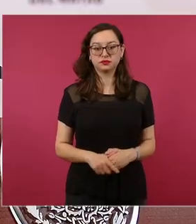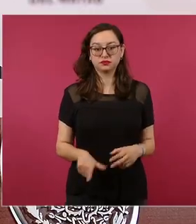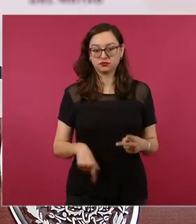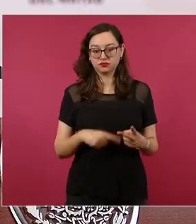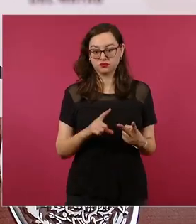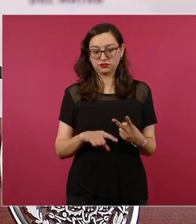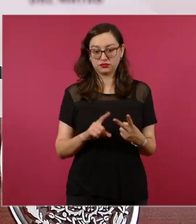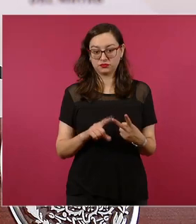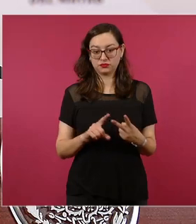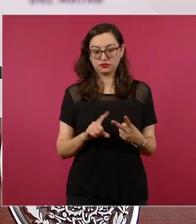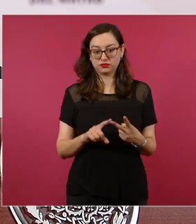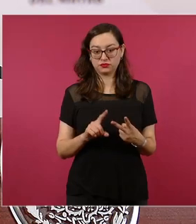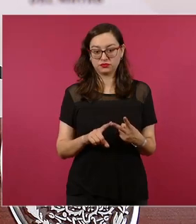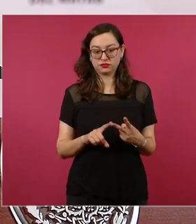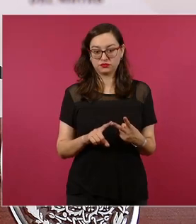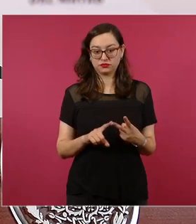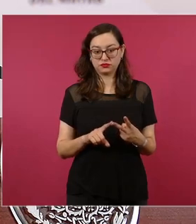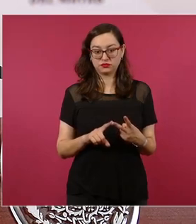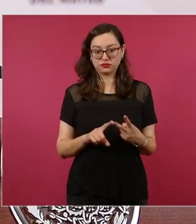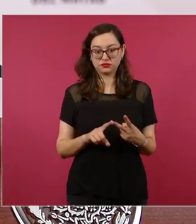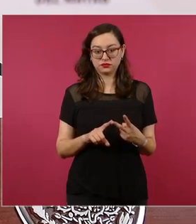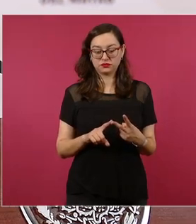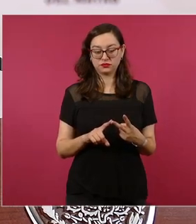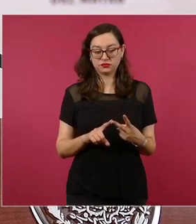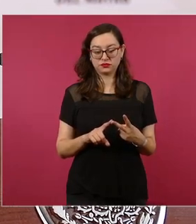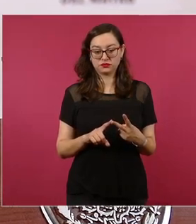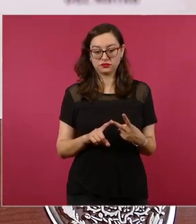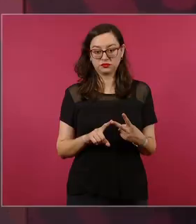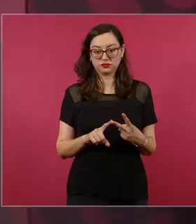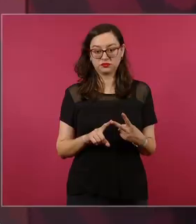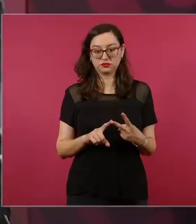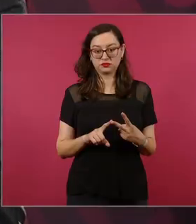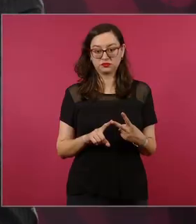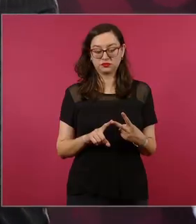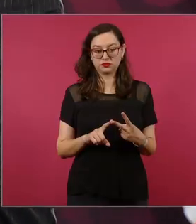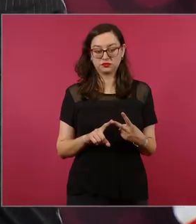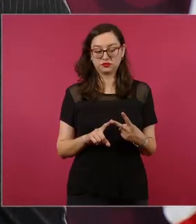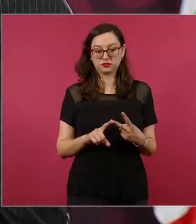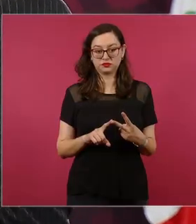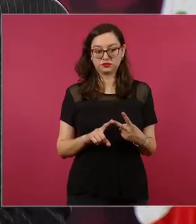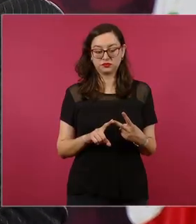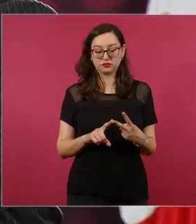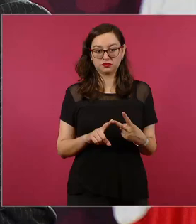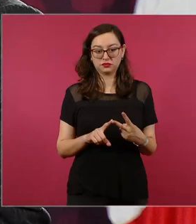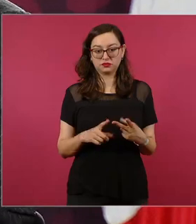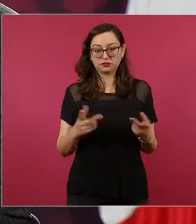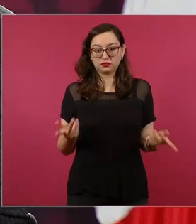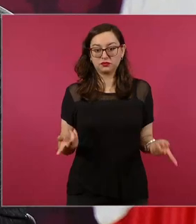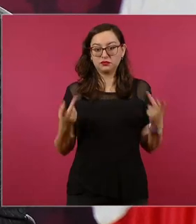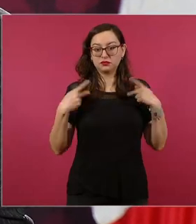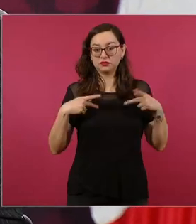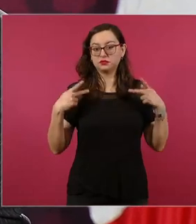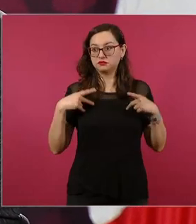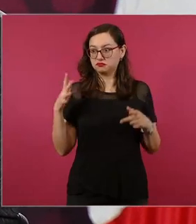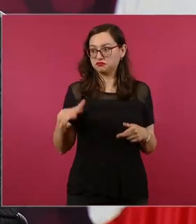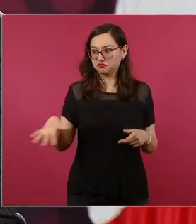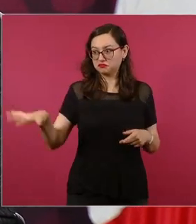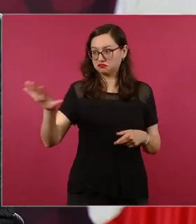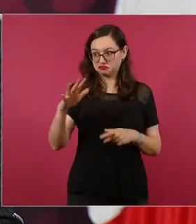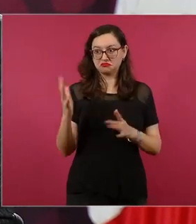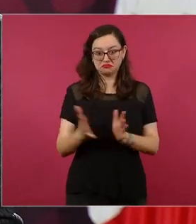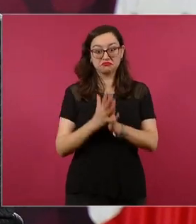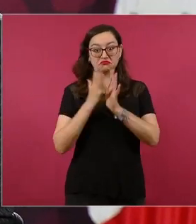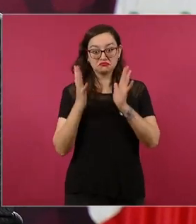Segundo, pues que a la gente le importa mucho participar.